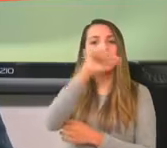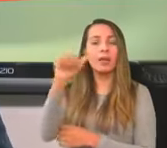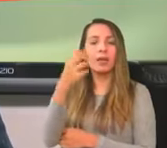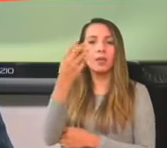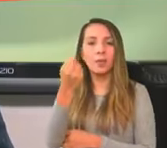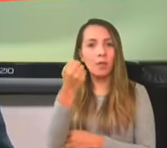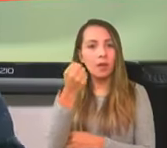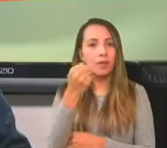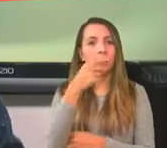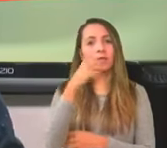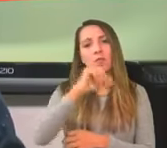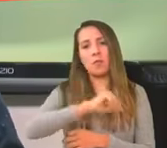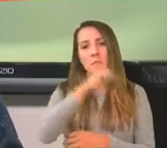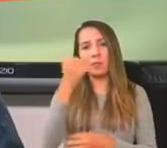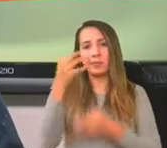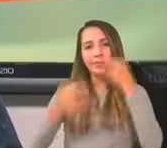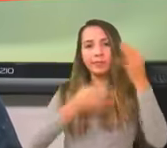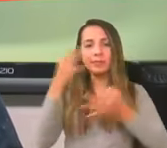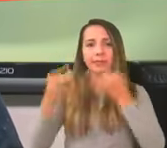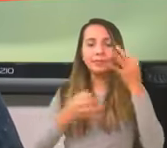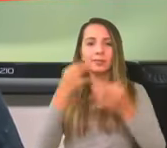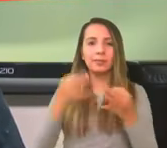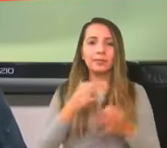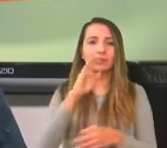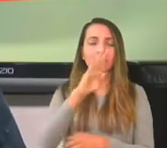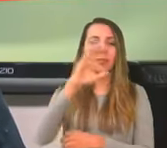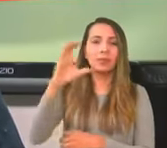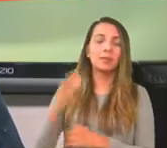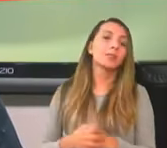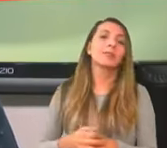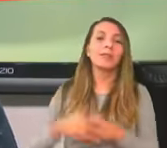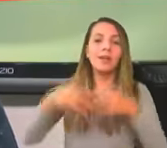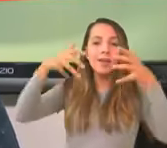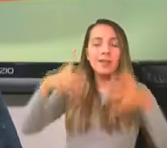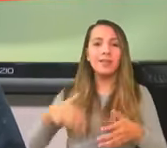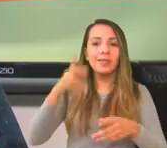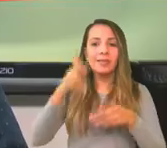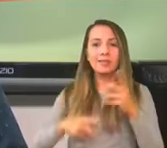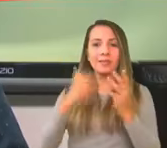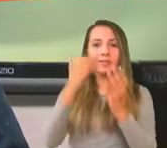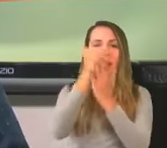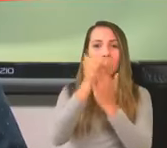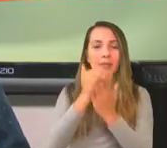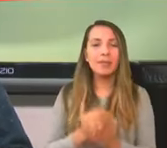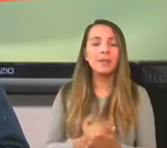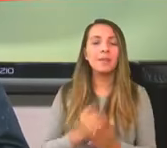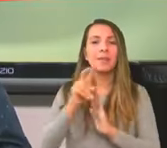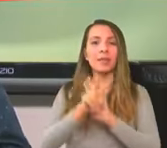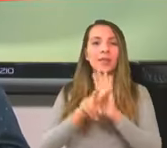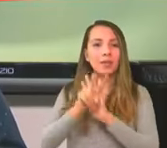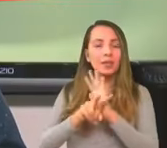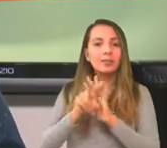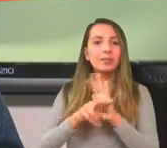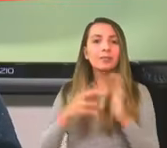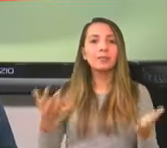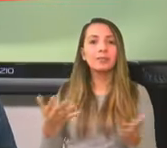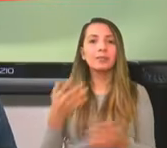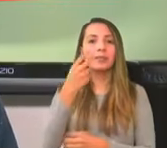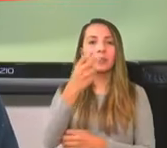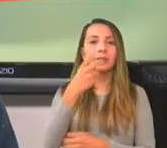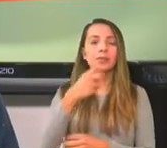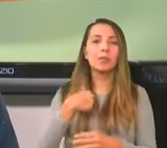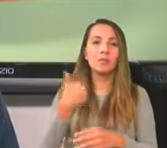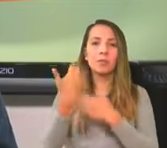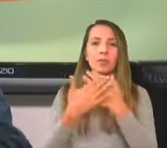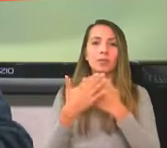estará el noticiero regional, y pues se quedan videos, y esto se lo voy a presentar